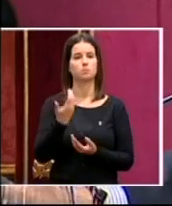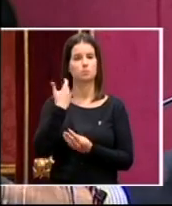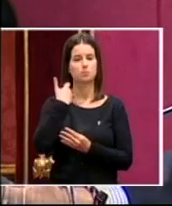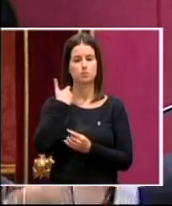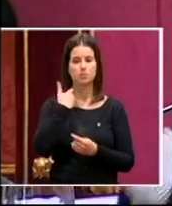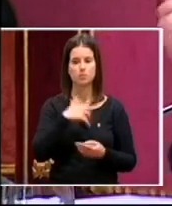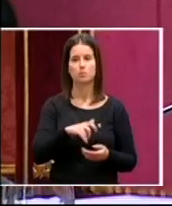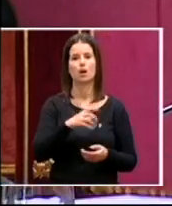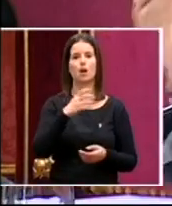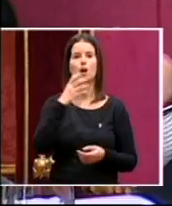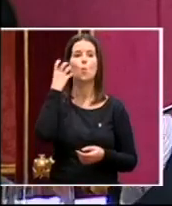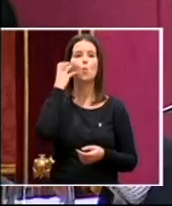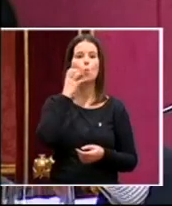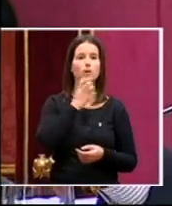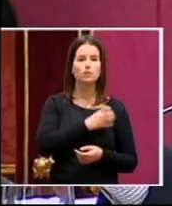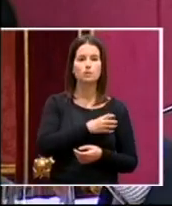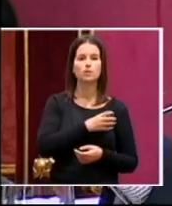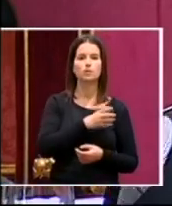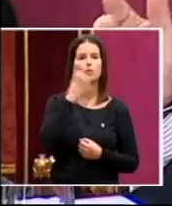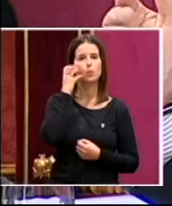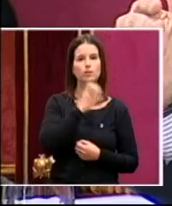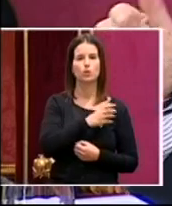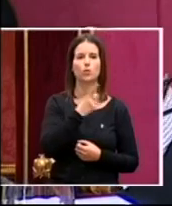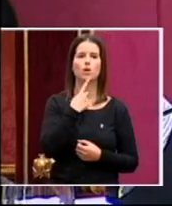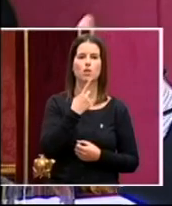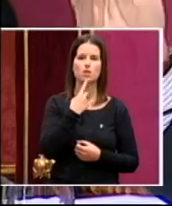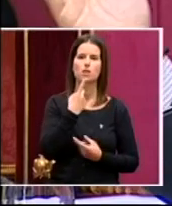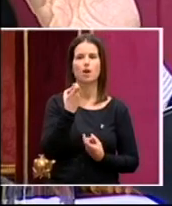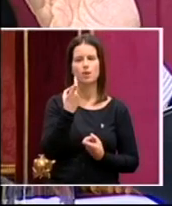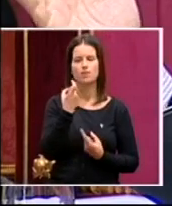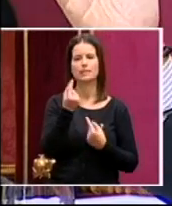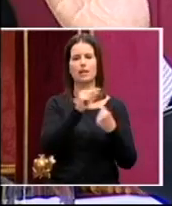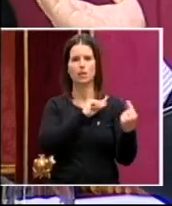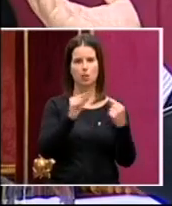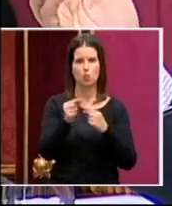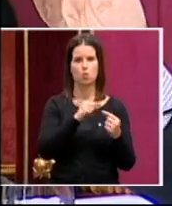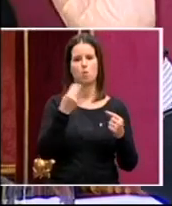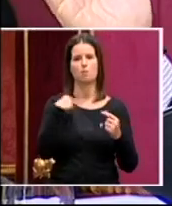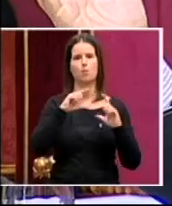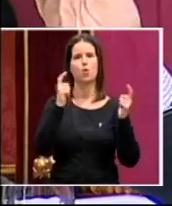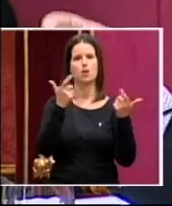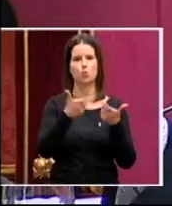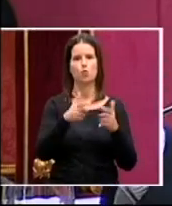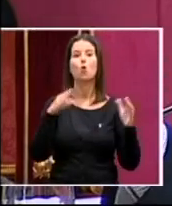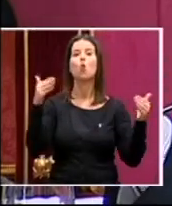señor Puentedura y que se le ha fallado el subconsciente hablando de que estará ya de acuerdo en debatir estos temas en reunión de grupo, será el reunión de